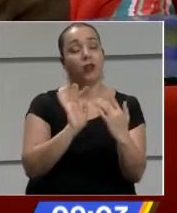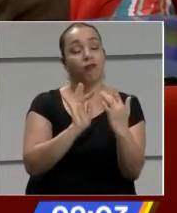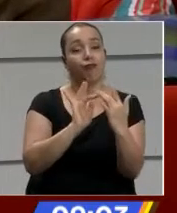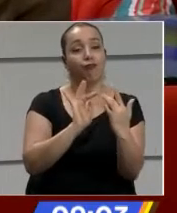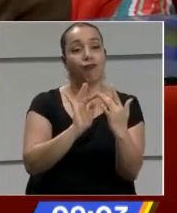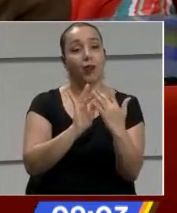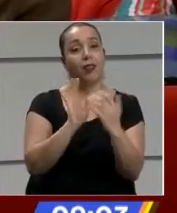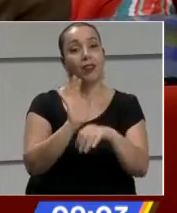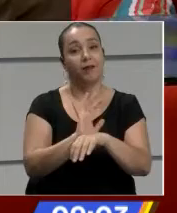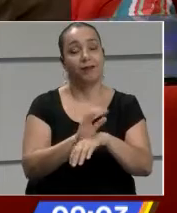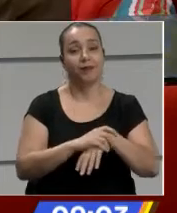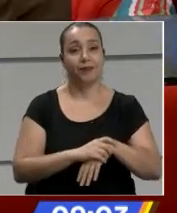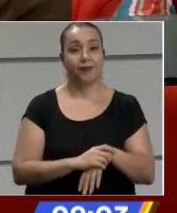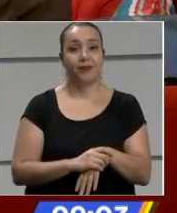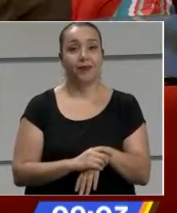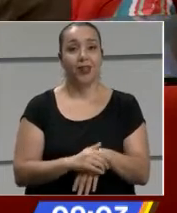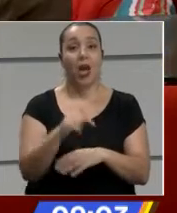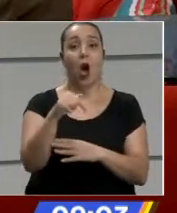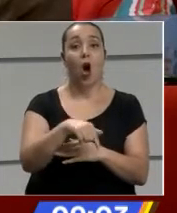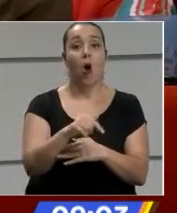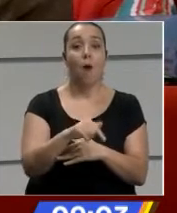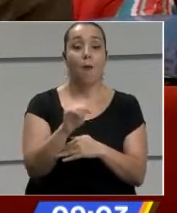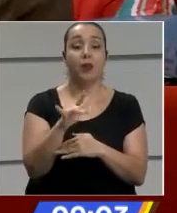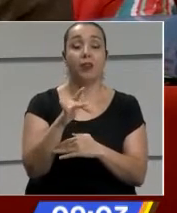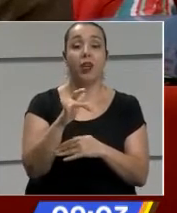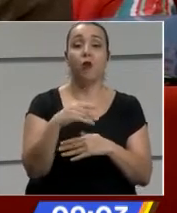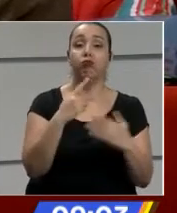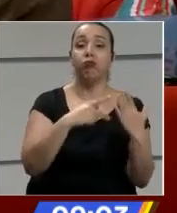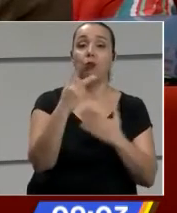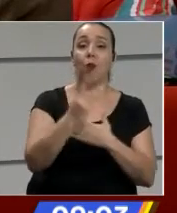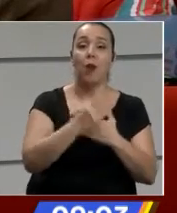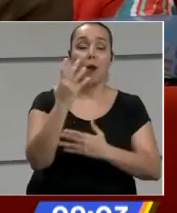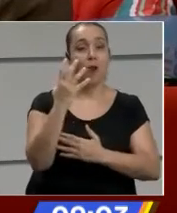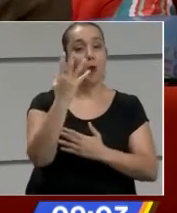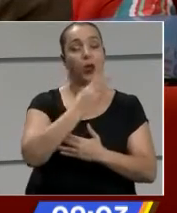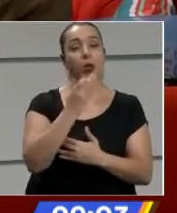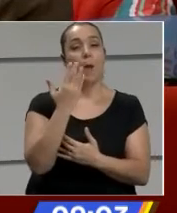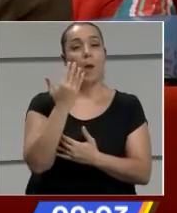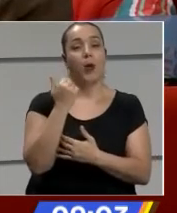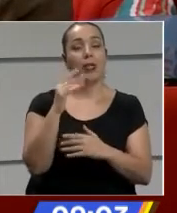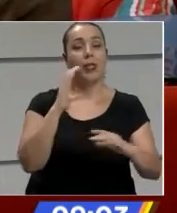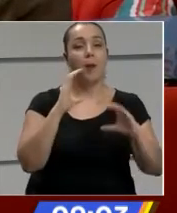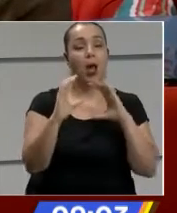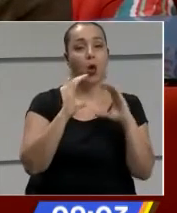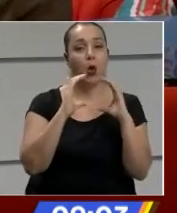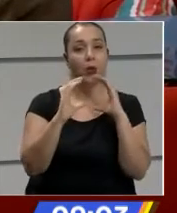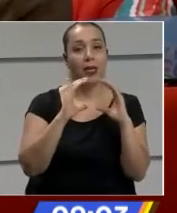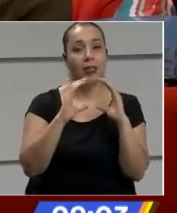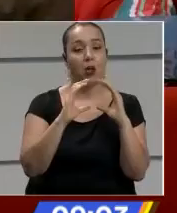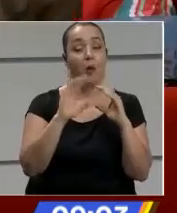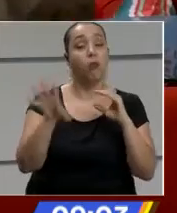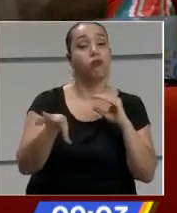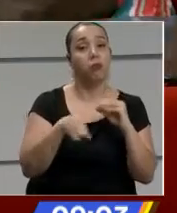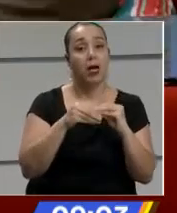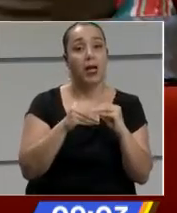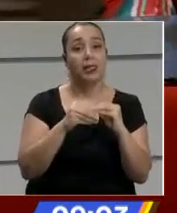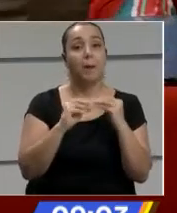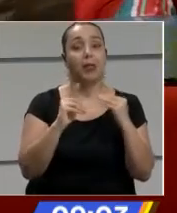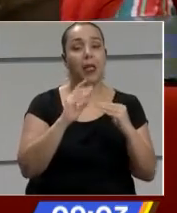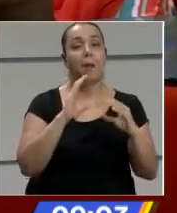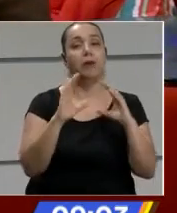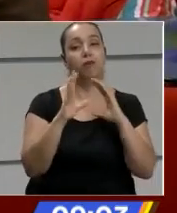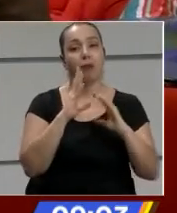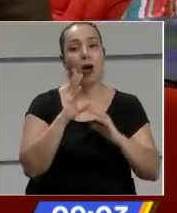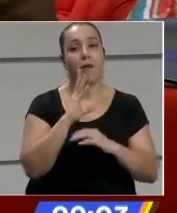sintonizándonos. Hoy va a ser un programa muy bonito porque vamos a trabajar sobre la comunicación, pero además vamos a